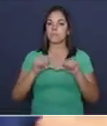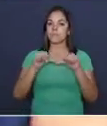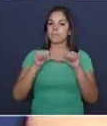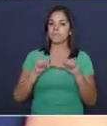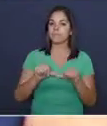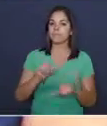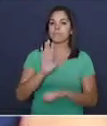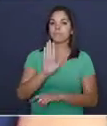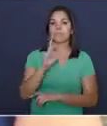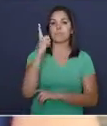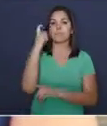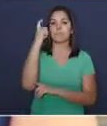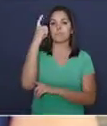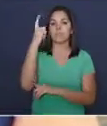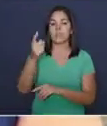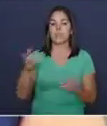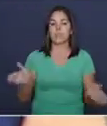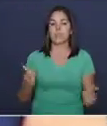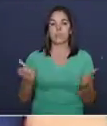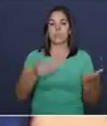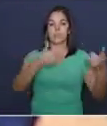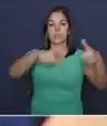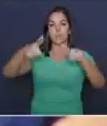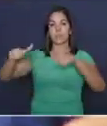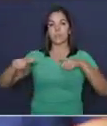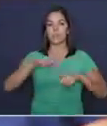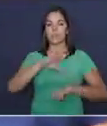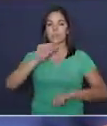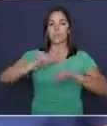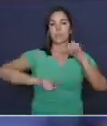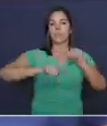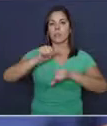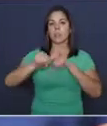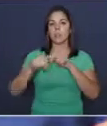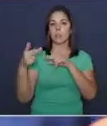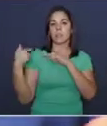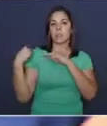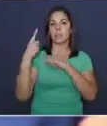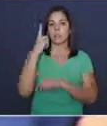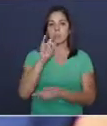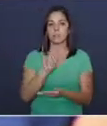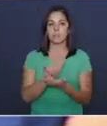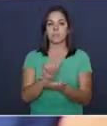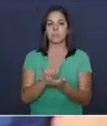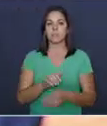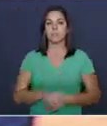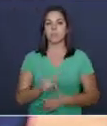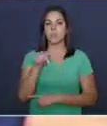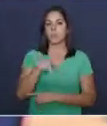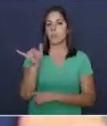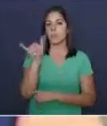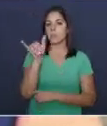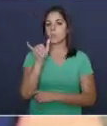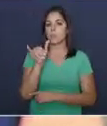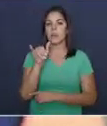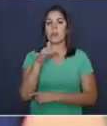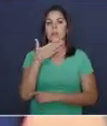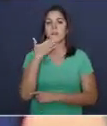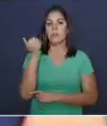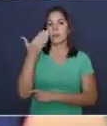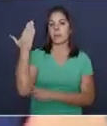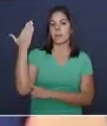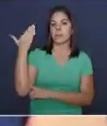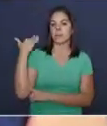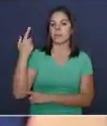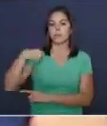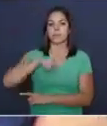sus sueños, forjando acuerdos y luchando responsablemente por ellos. Hoy, como en los mejores tiempos de